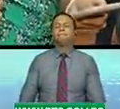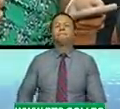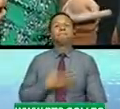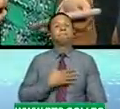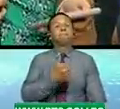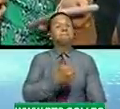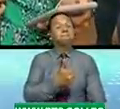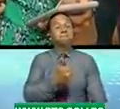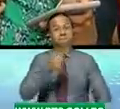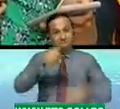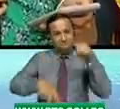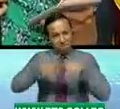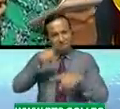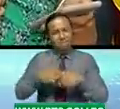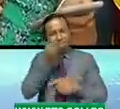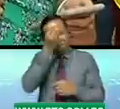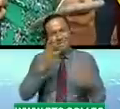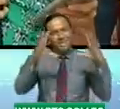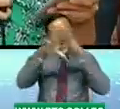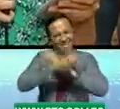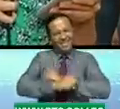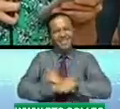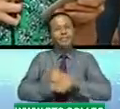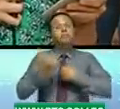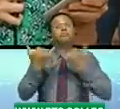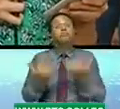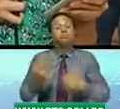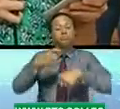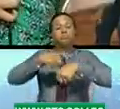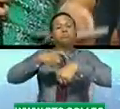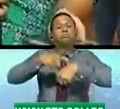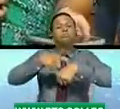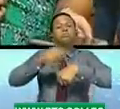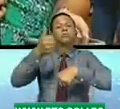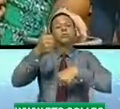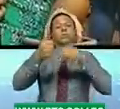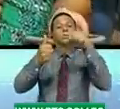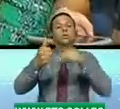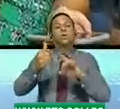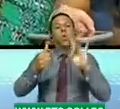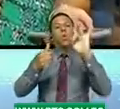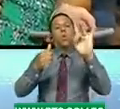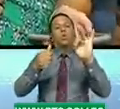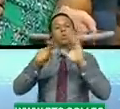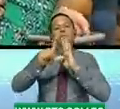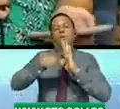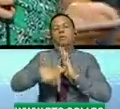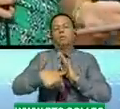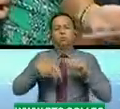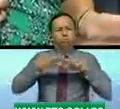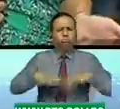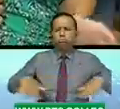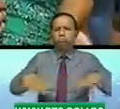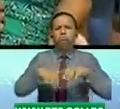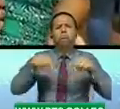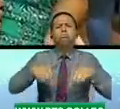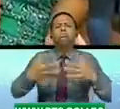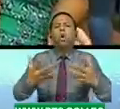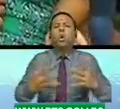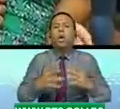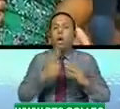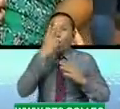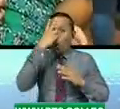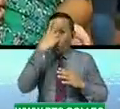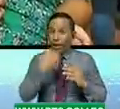Hola, ¿qué tal, Ana y queridos televidentes? Muy buenas noches. Son exactamente las 22:08 y yo me encuentro aquí en los exteriores de un hotel